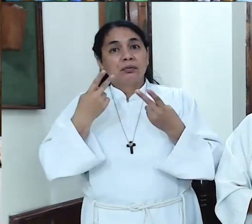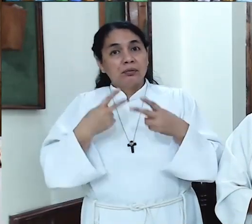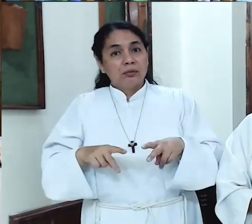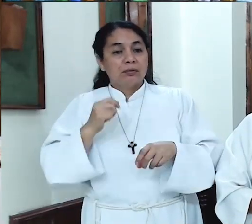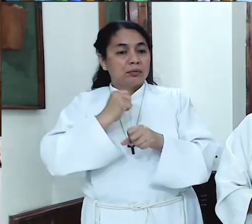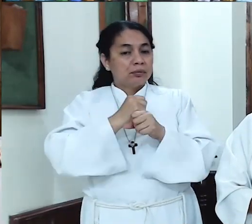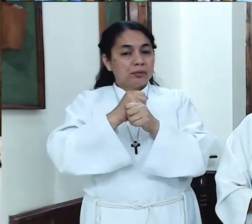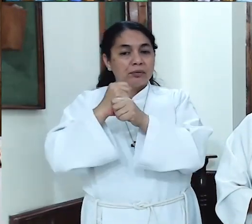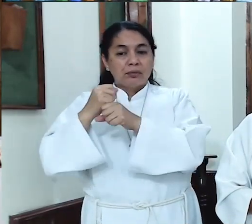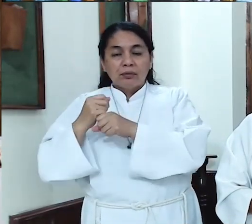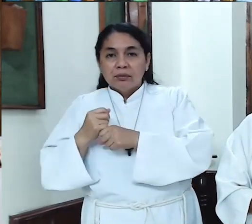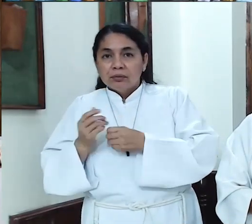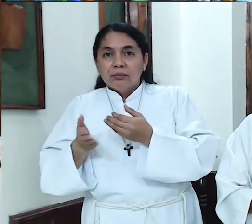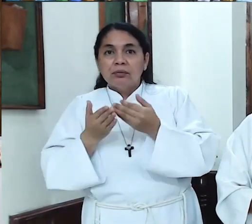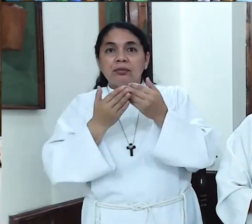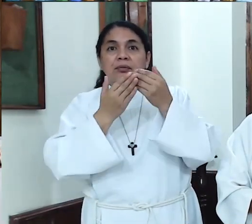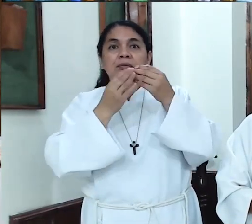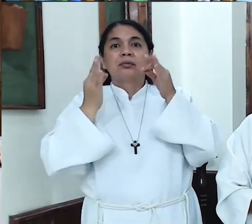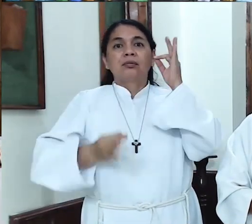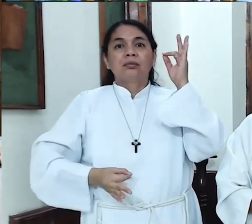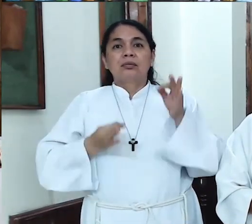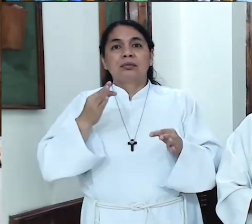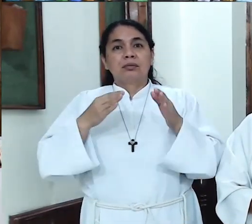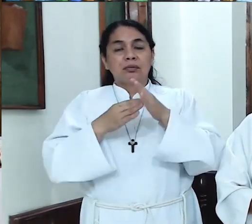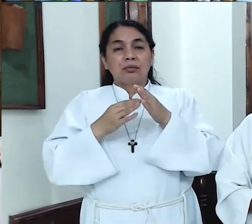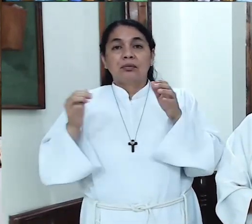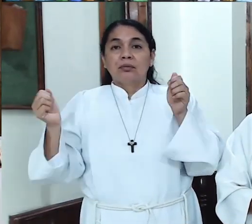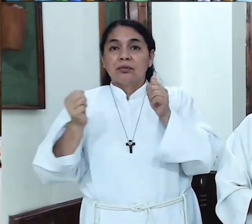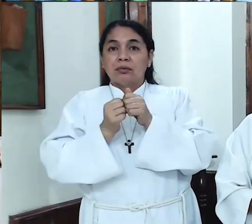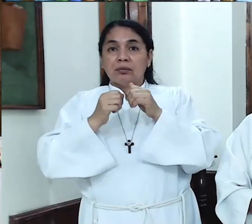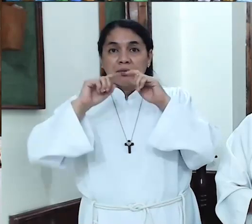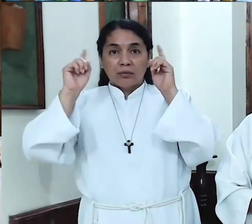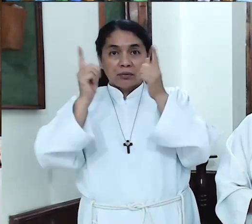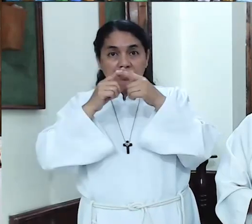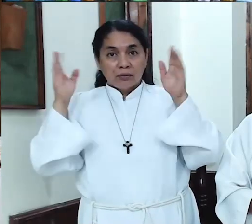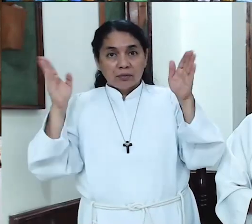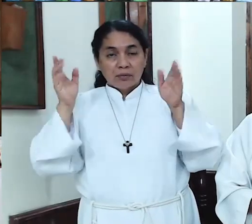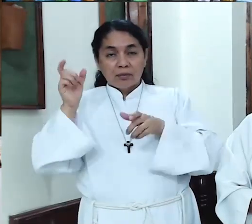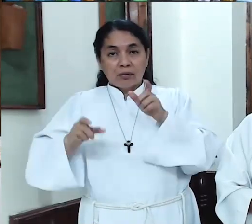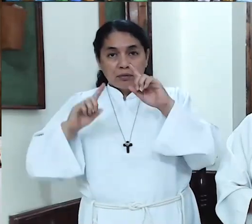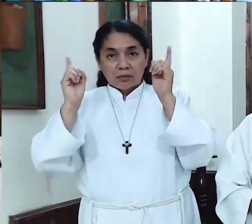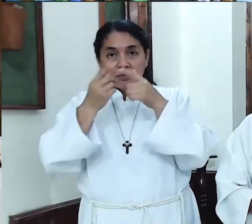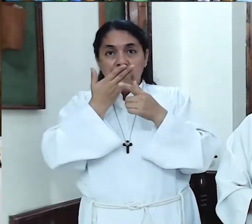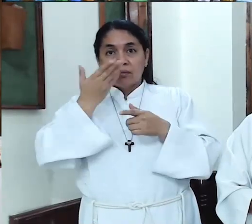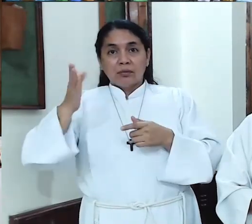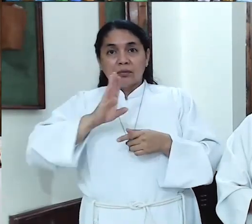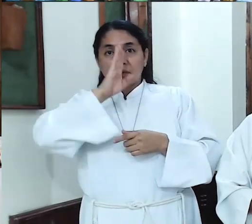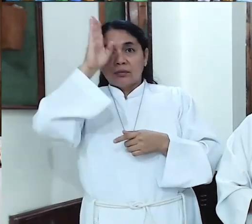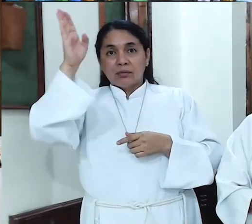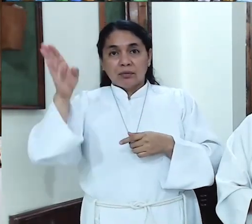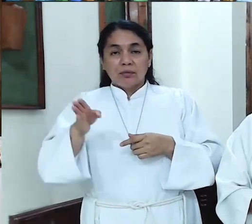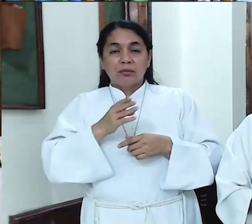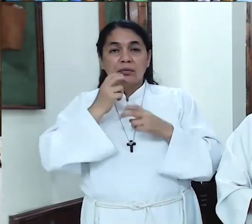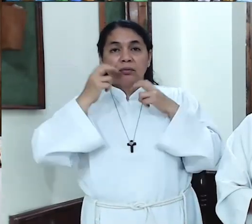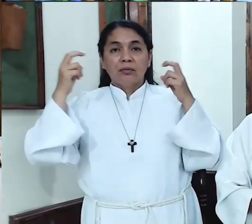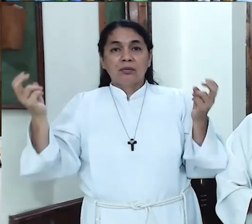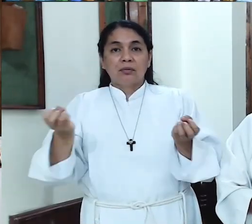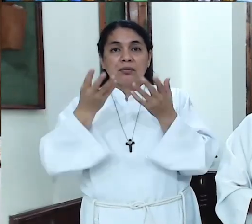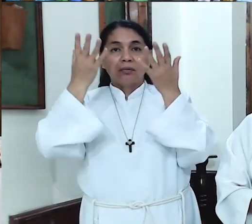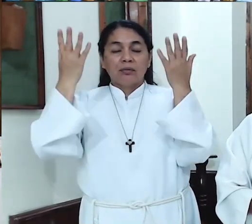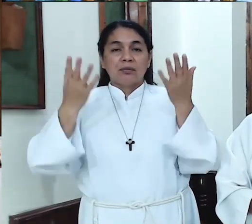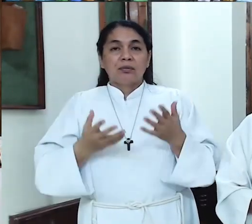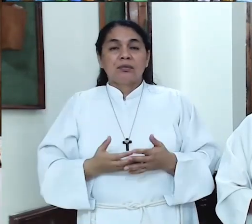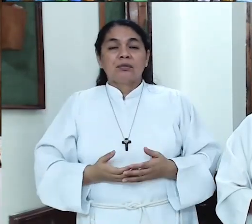de justicia y de paz. Por eso, junto con los ángeles y los santos, cantamos sin cesar el himno de tu